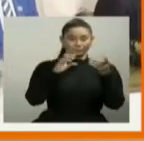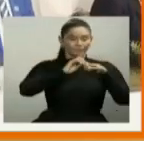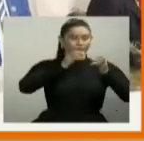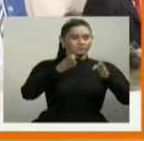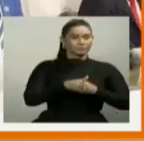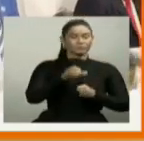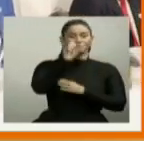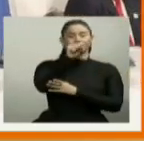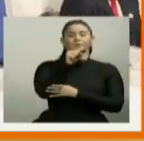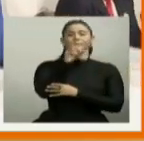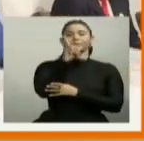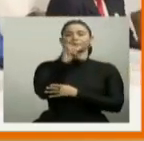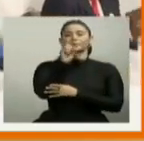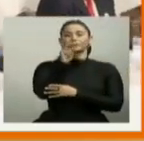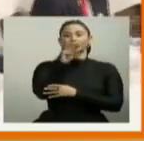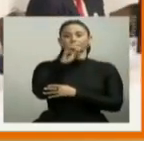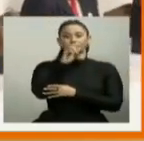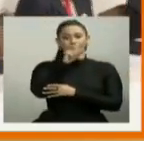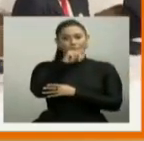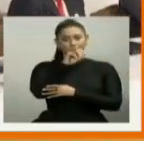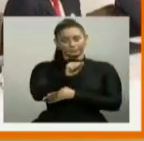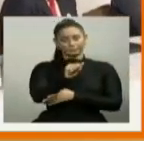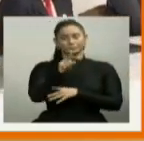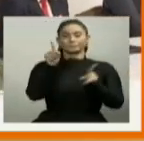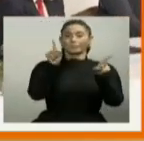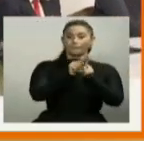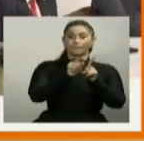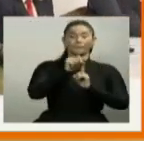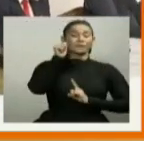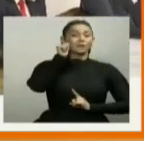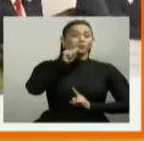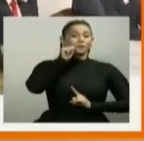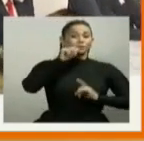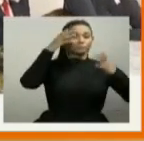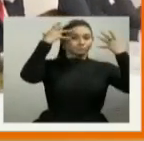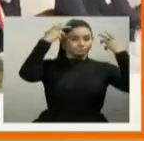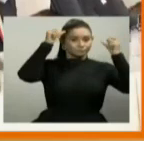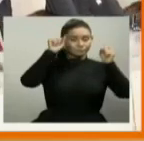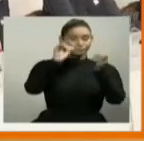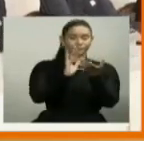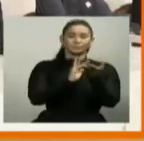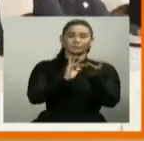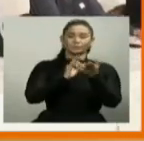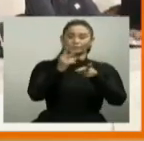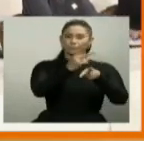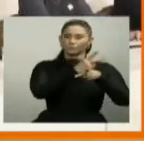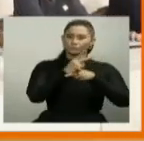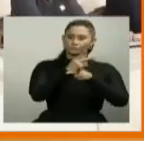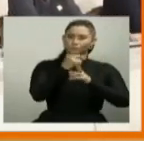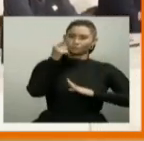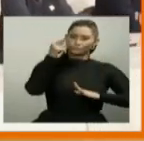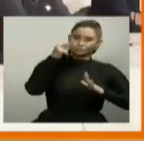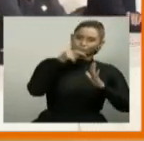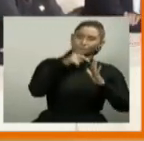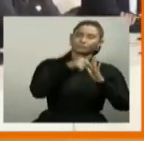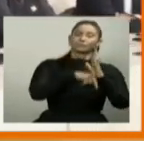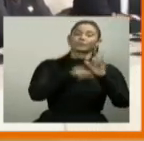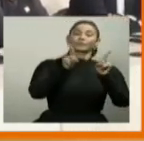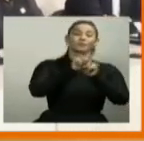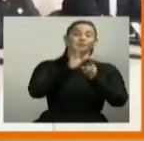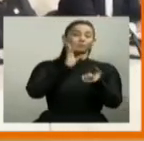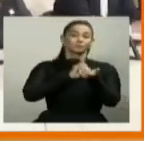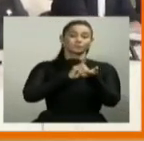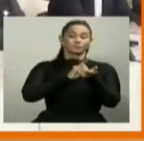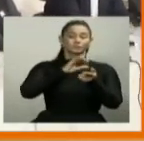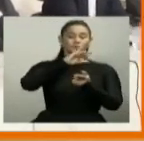un aval de científico terminado que diga sí, usted se puede aplicar una tercera dosis sin tener